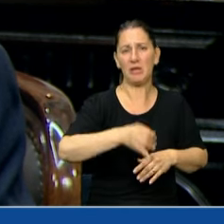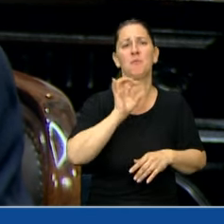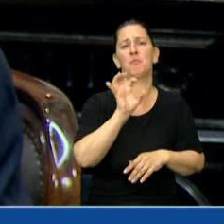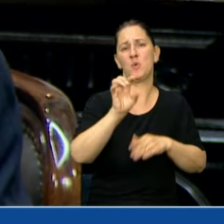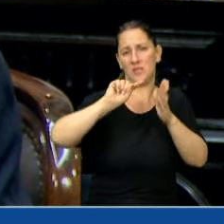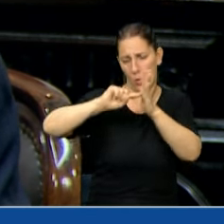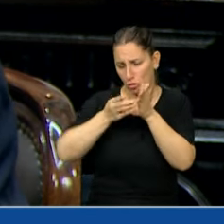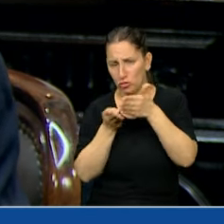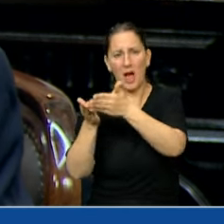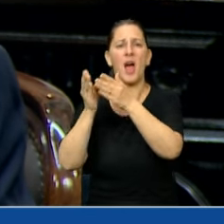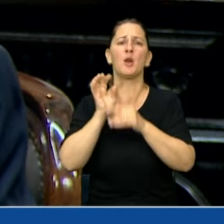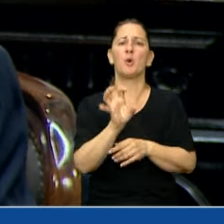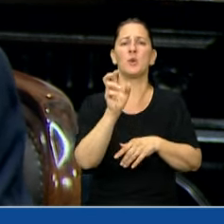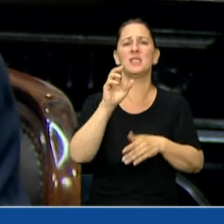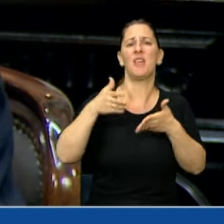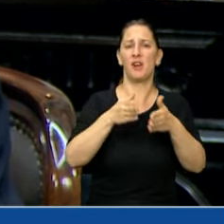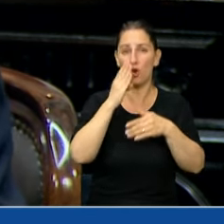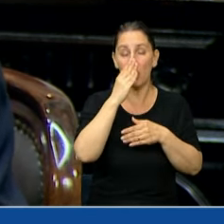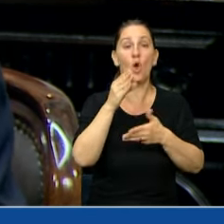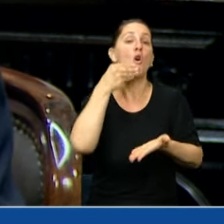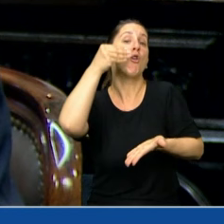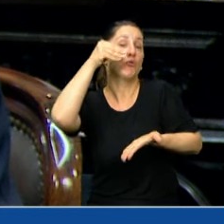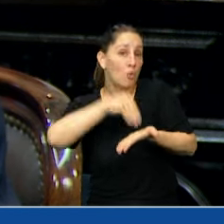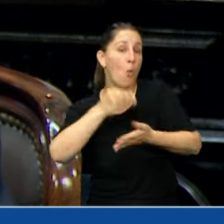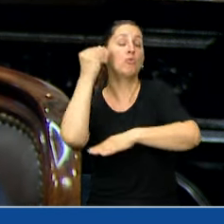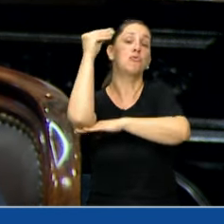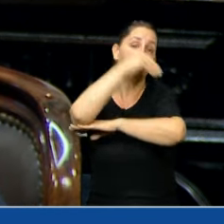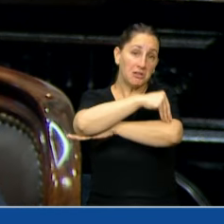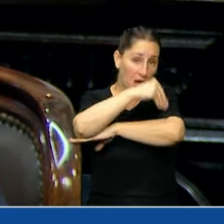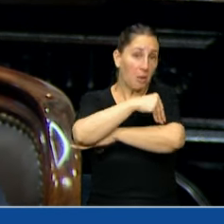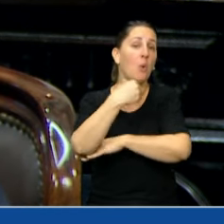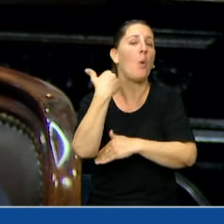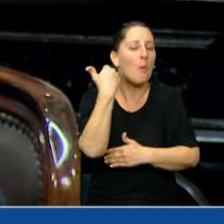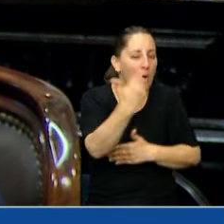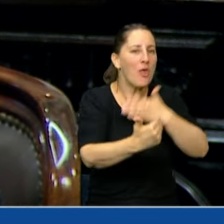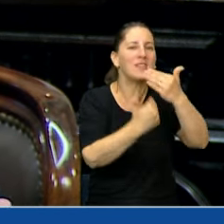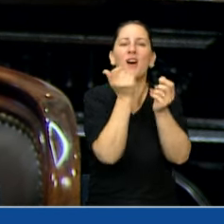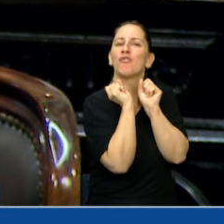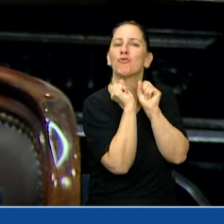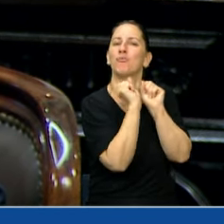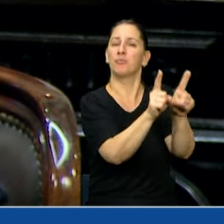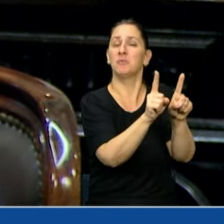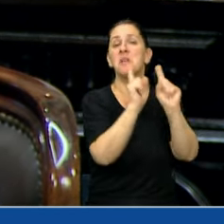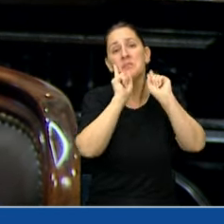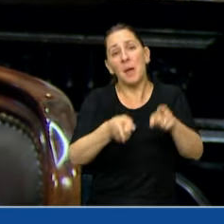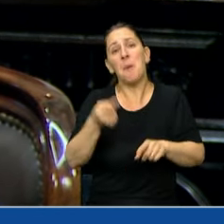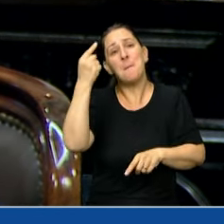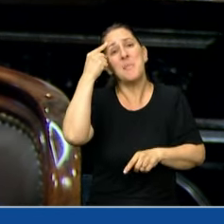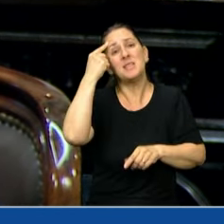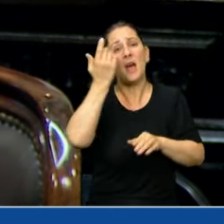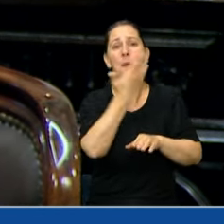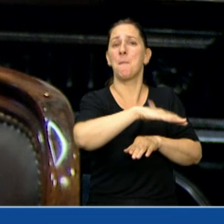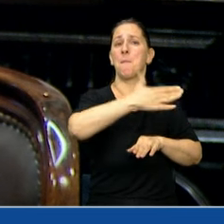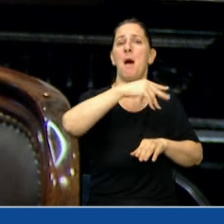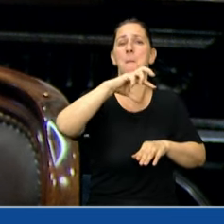Buenos Aires la provincia de Rio negro va a tener la oportunidad chubut o Santa Cruz Santa Cruz con otros desarrollos y también porque no mirar hacia el Pacífico cuando